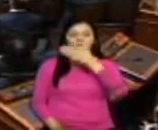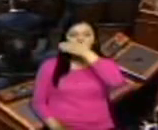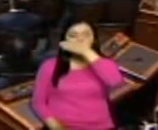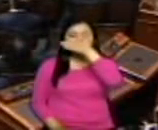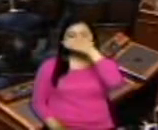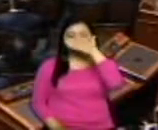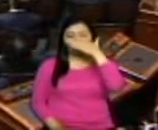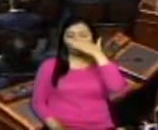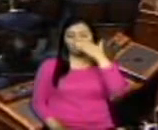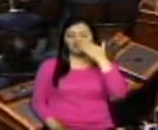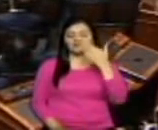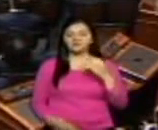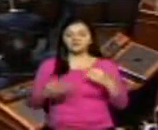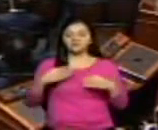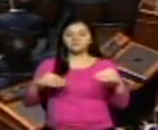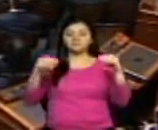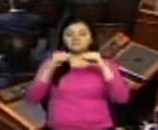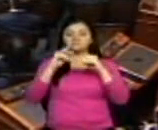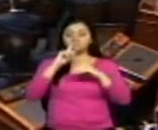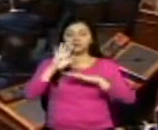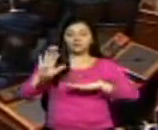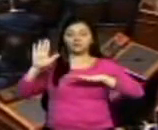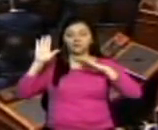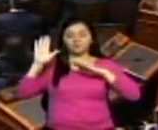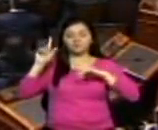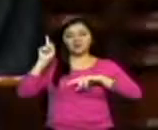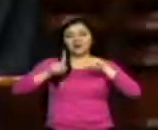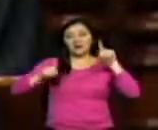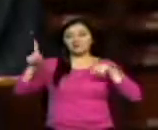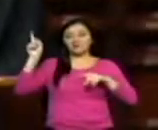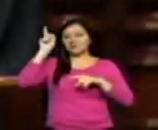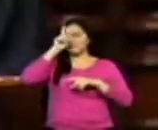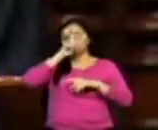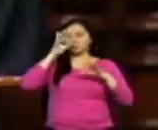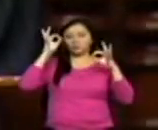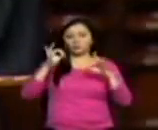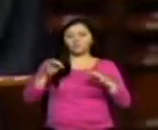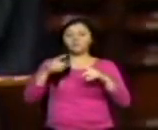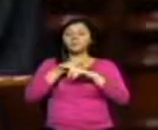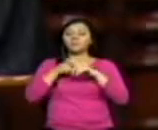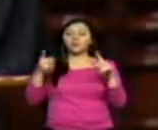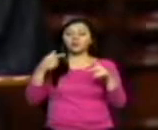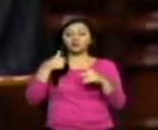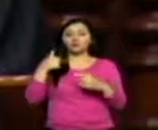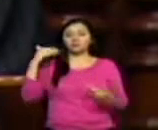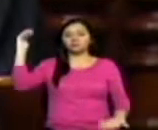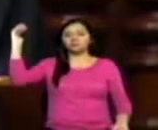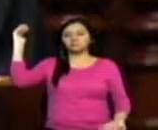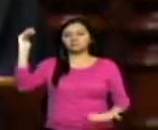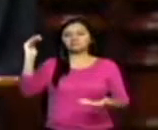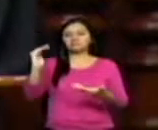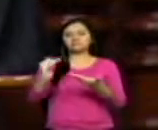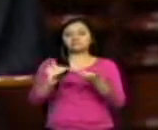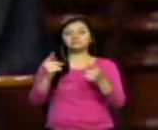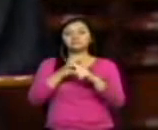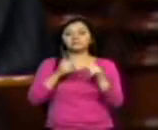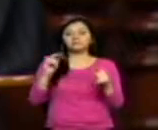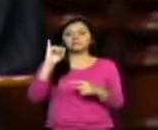Sé que el compromiso es muy difícil de cumplir, pero comenzaremos reduciendo el